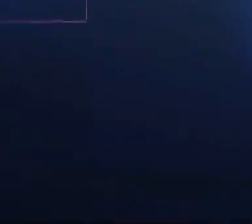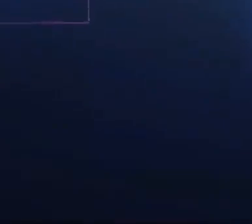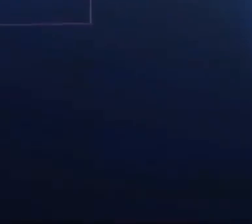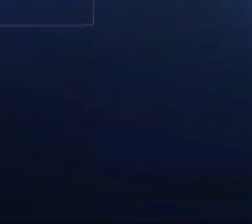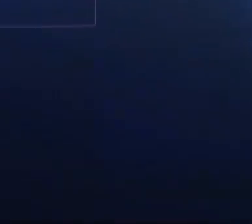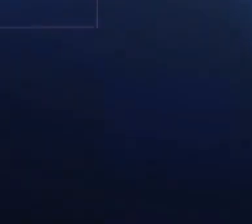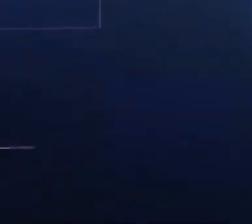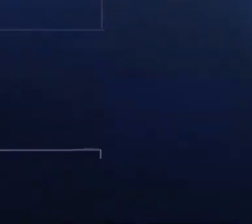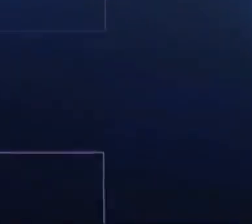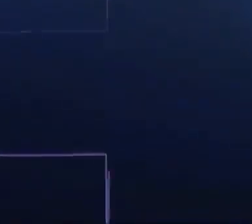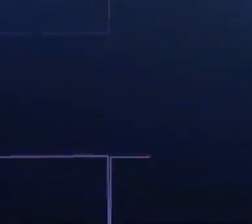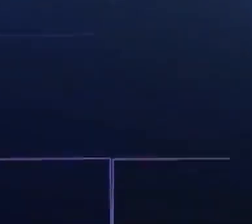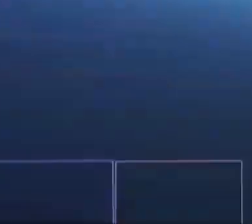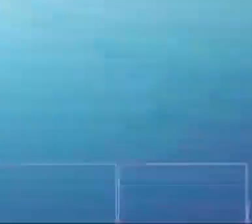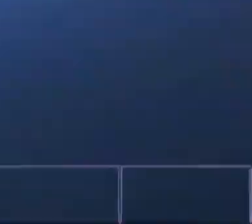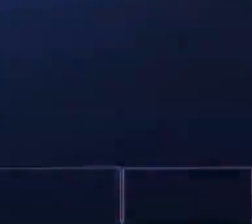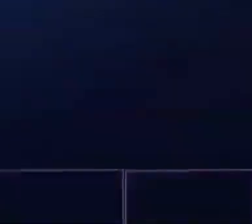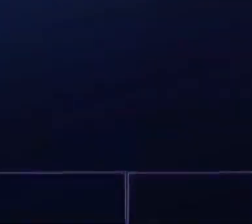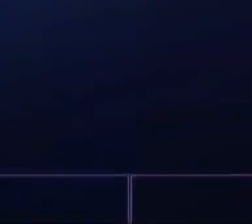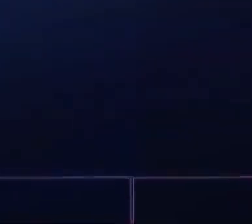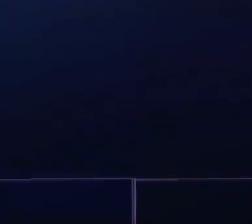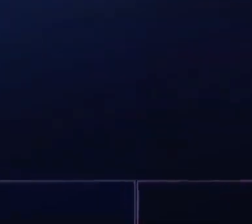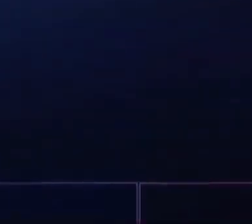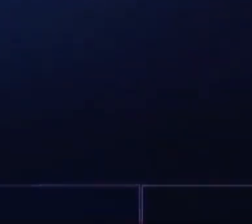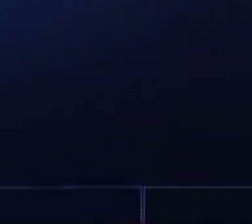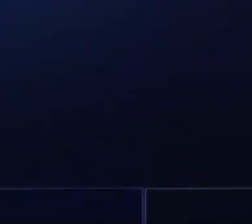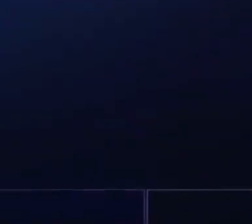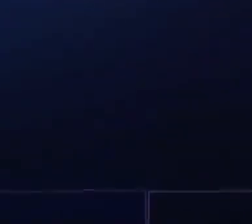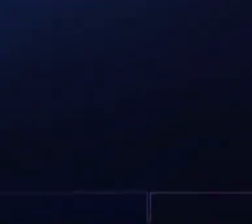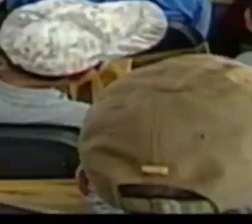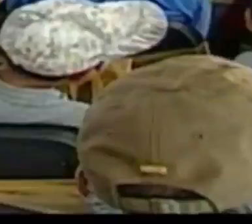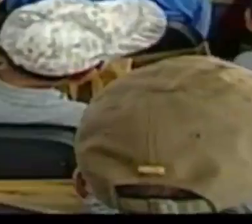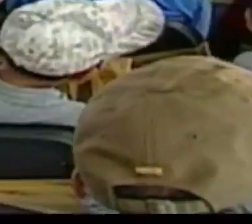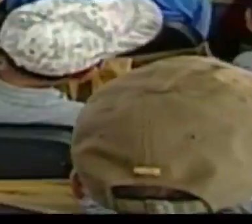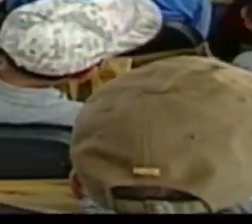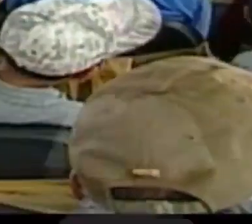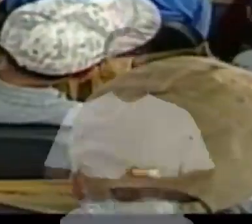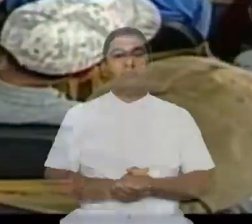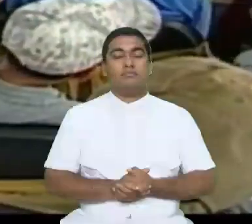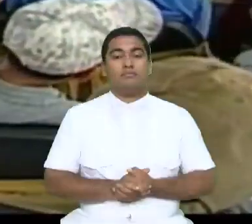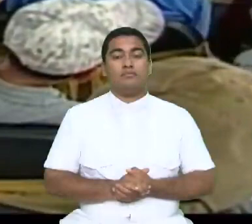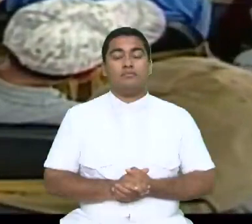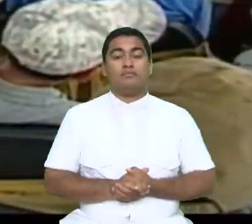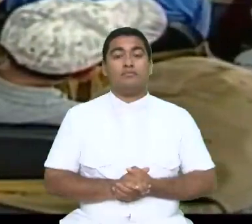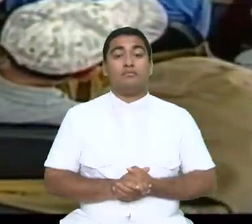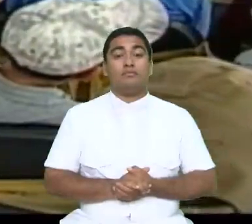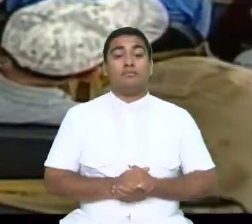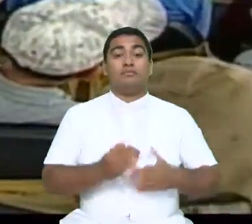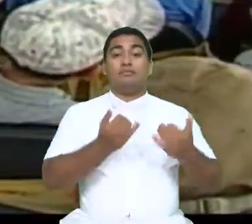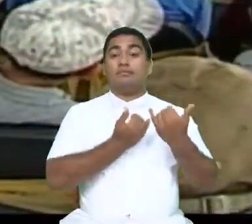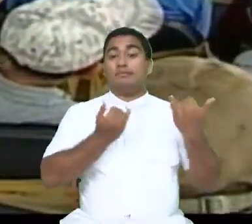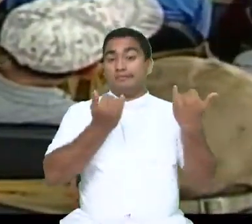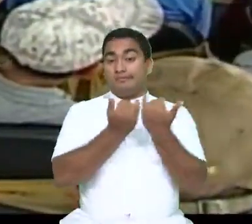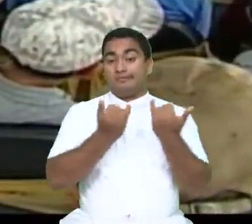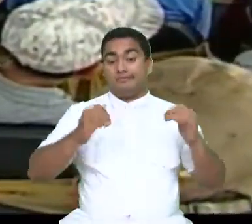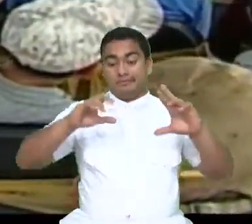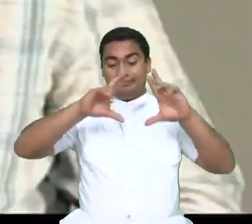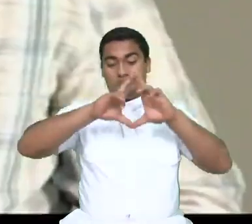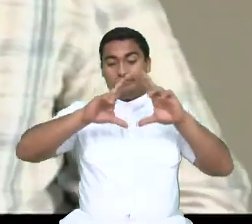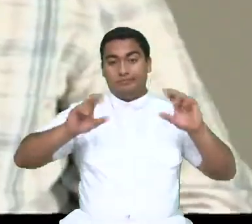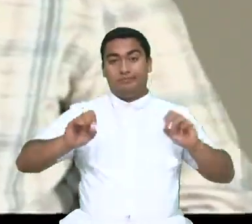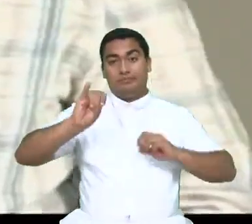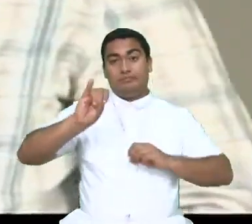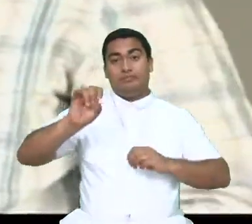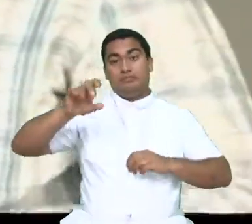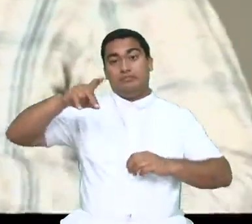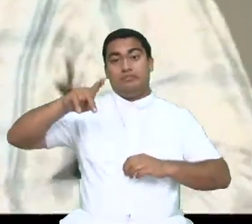Producir El Instituto Nicaragüense de Tecnología Agropecuaria y